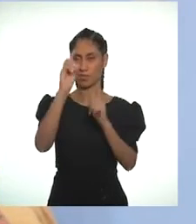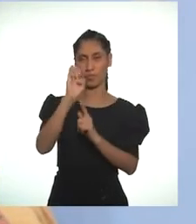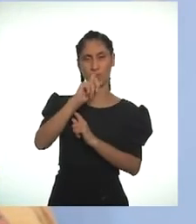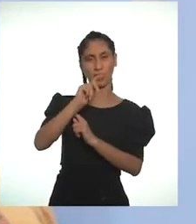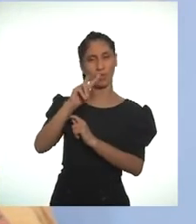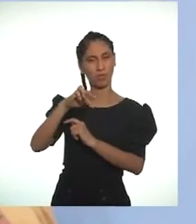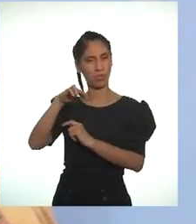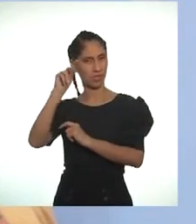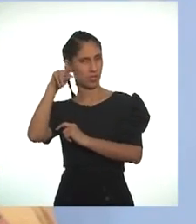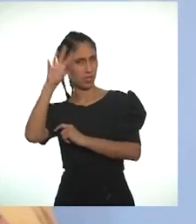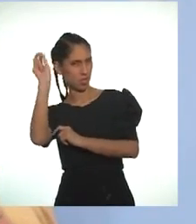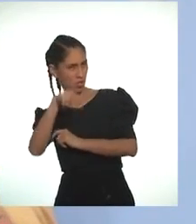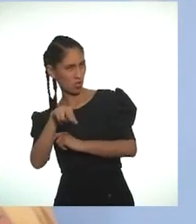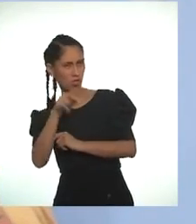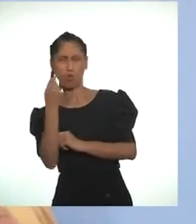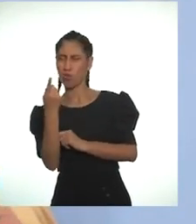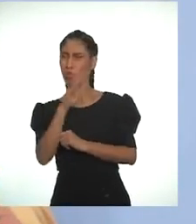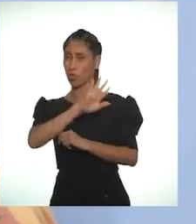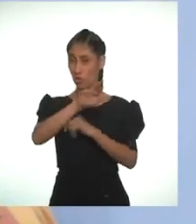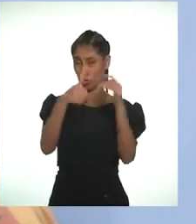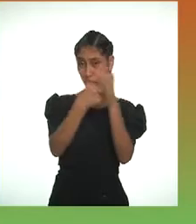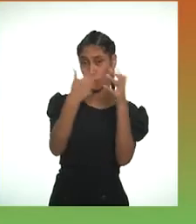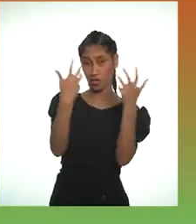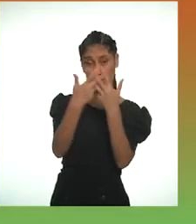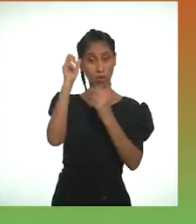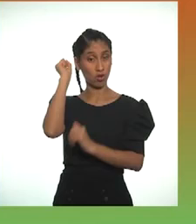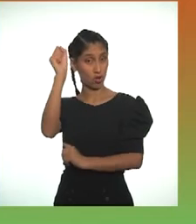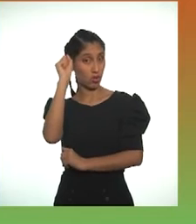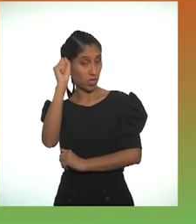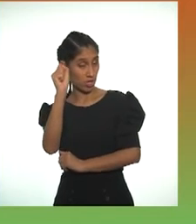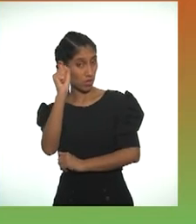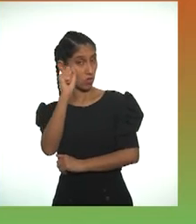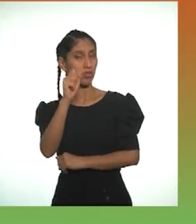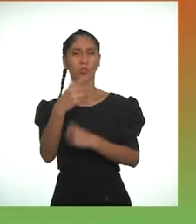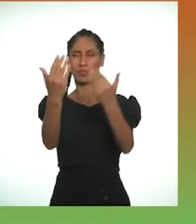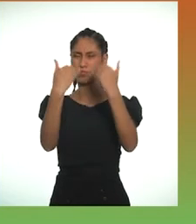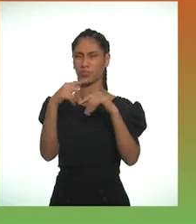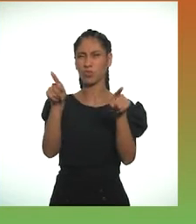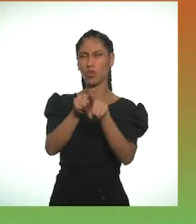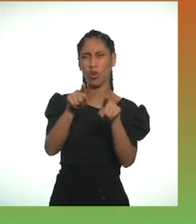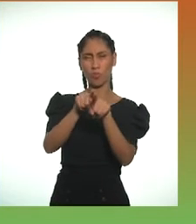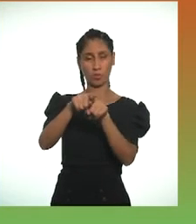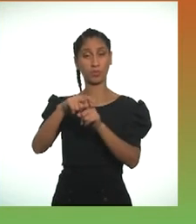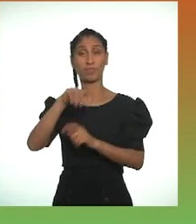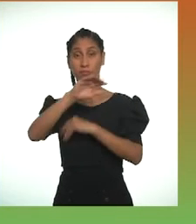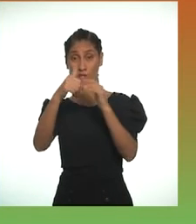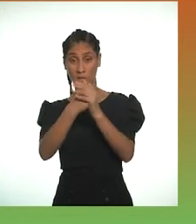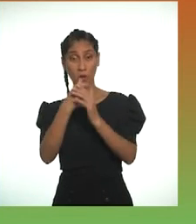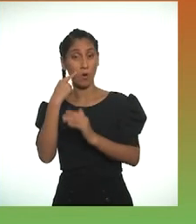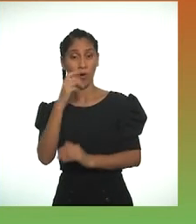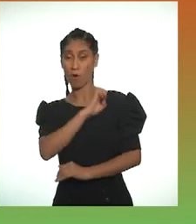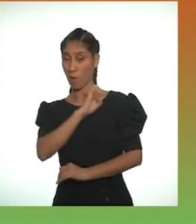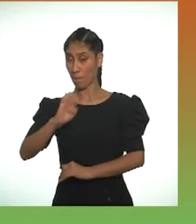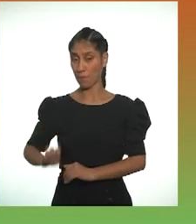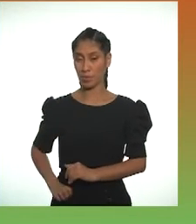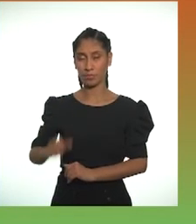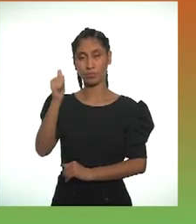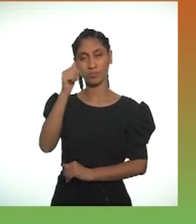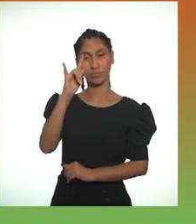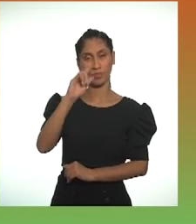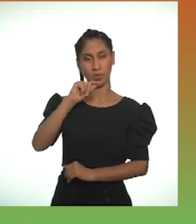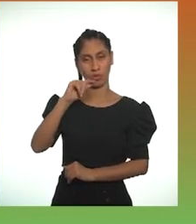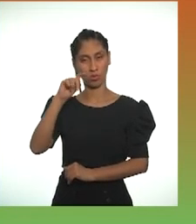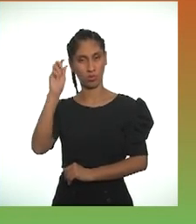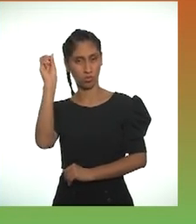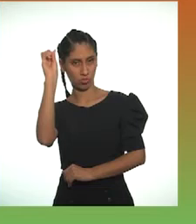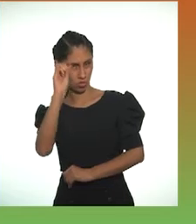derechos de los que hemos venido hablando durante los últimos días. Fue durante el gobierno de Augusto Bernardino Leguía